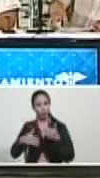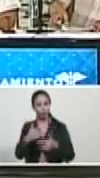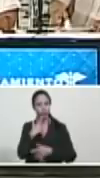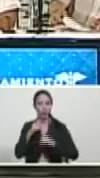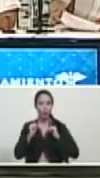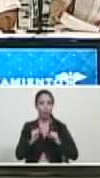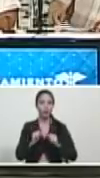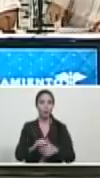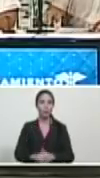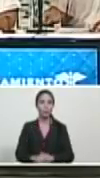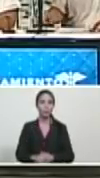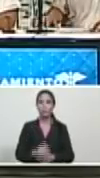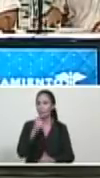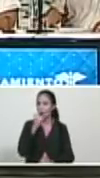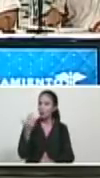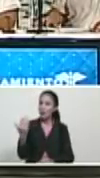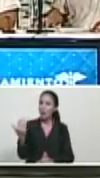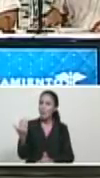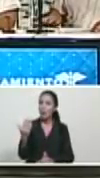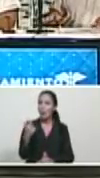fíjense ustedes lo que sucedió en estos días.